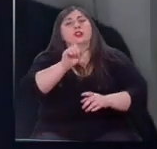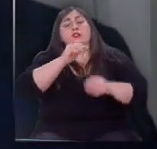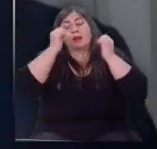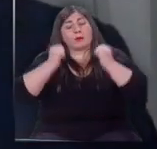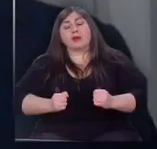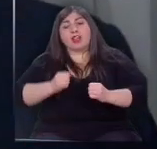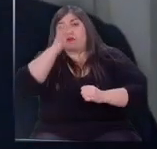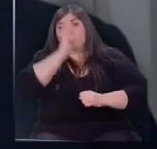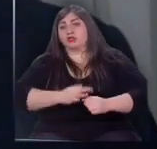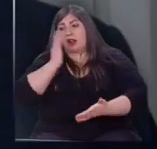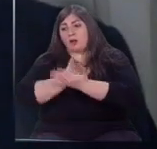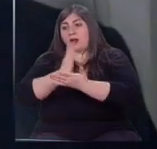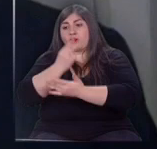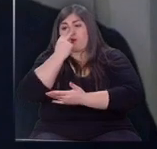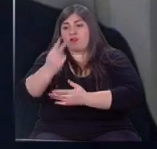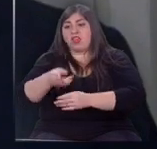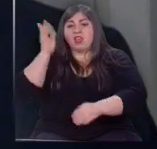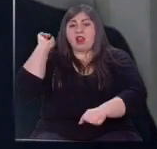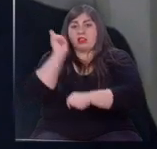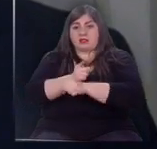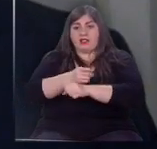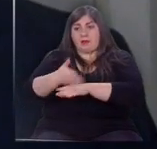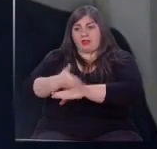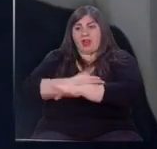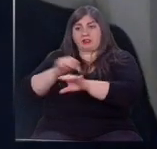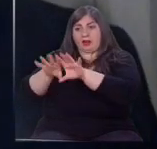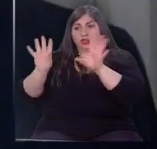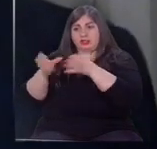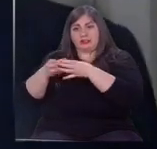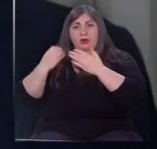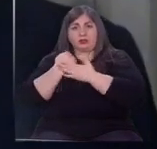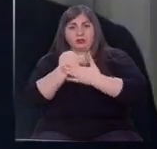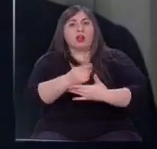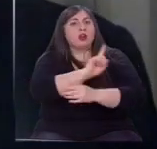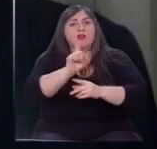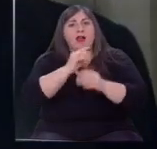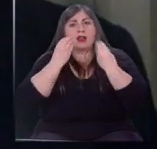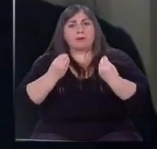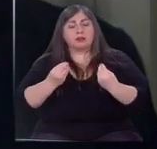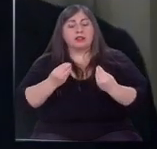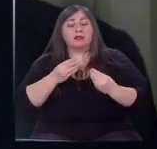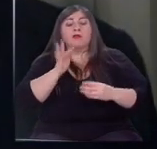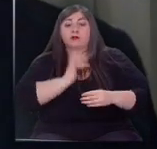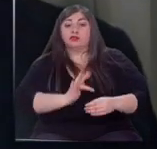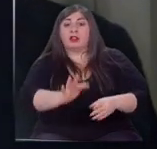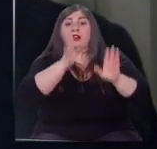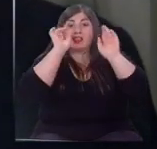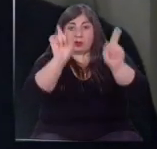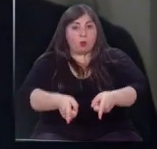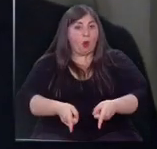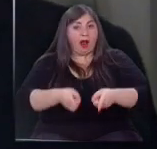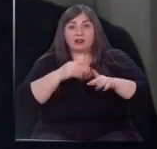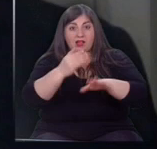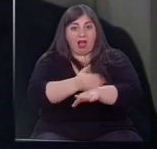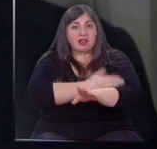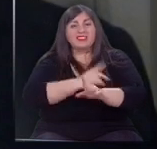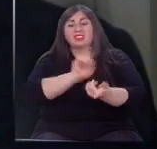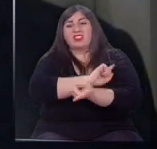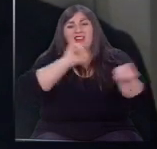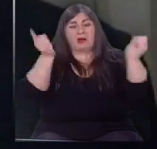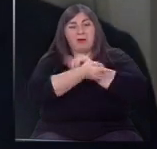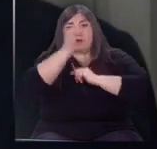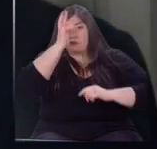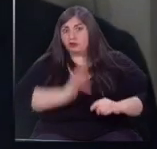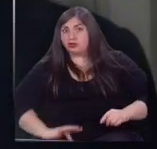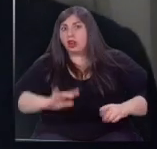pero no van a poder funcionar como funcionaban antes. Y este concepto de que van a tener que cambiar su funcionamiento, de que